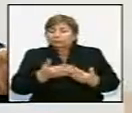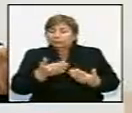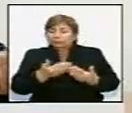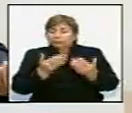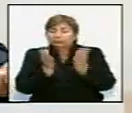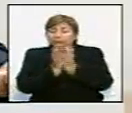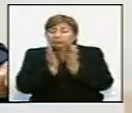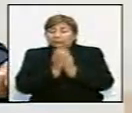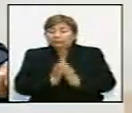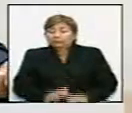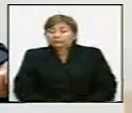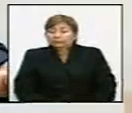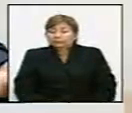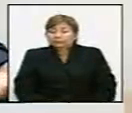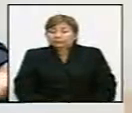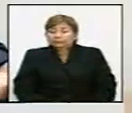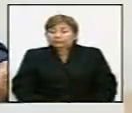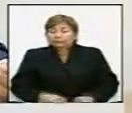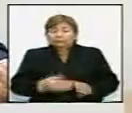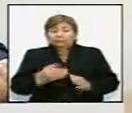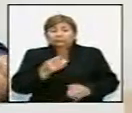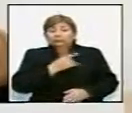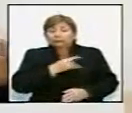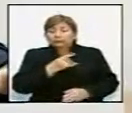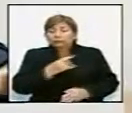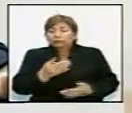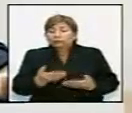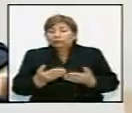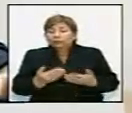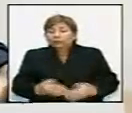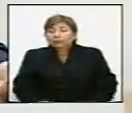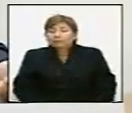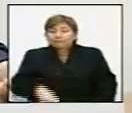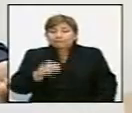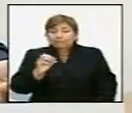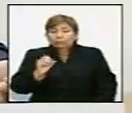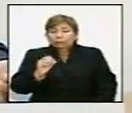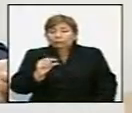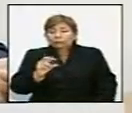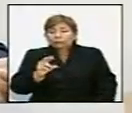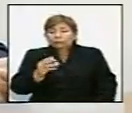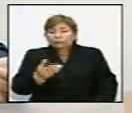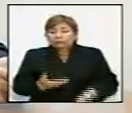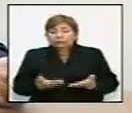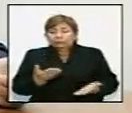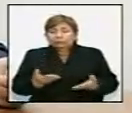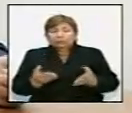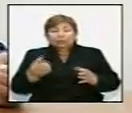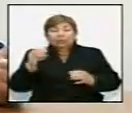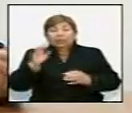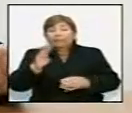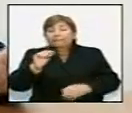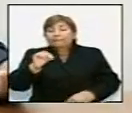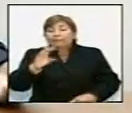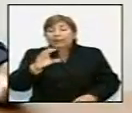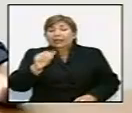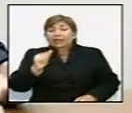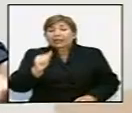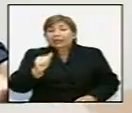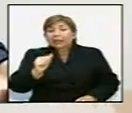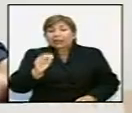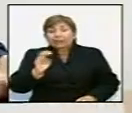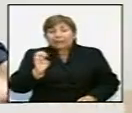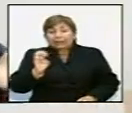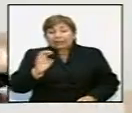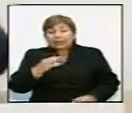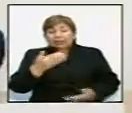educación de posgrado, a la formación de posgrado, respecto a las vacantes dentro de las universidades,